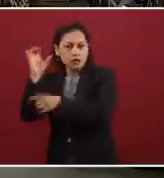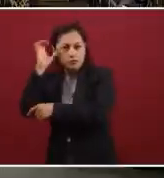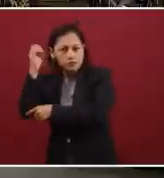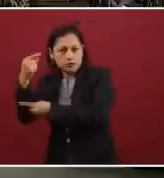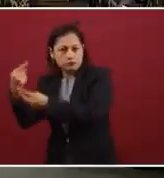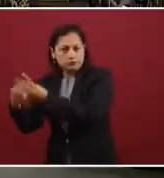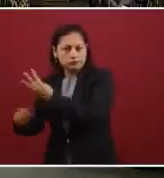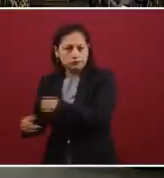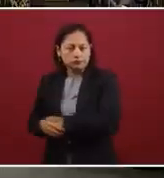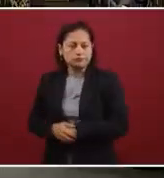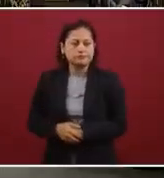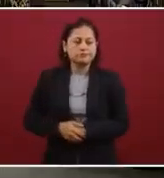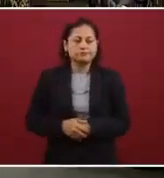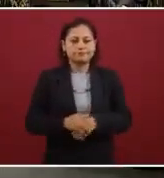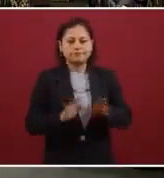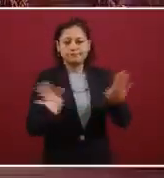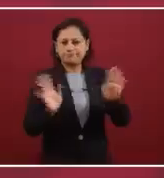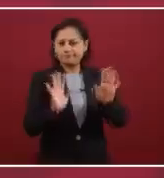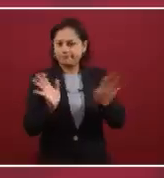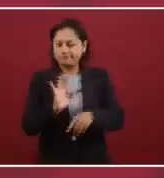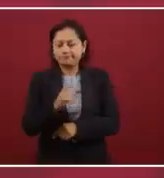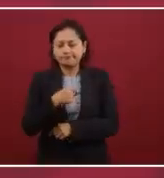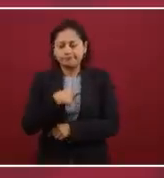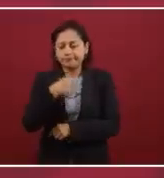vamos nosotros a